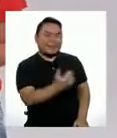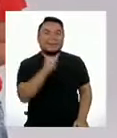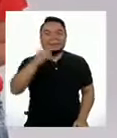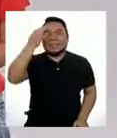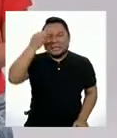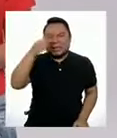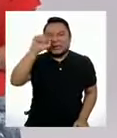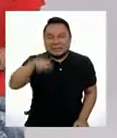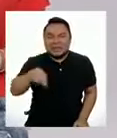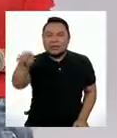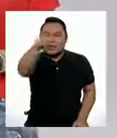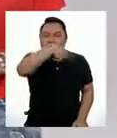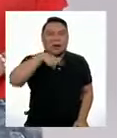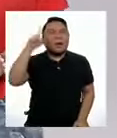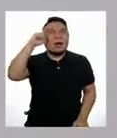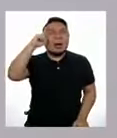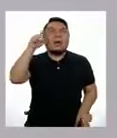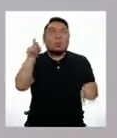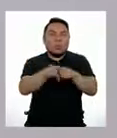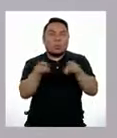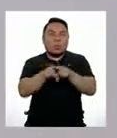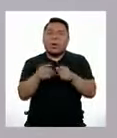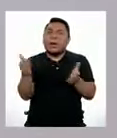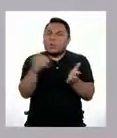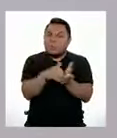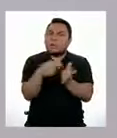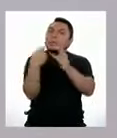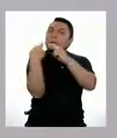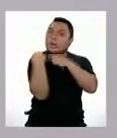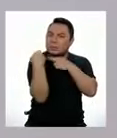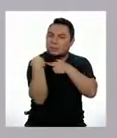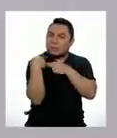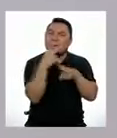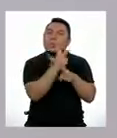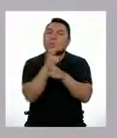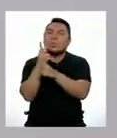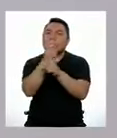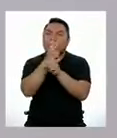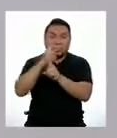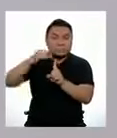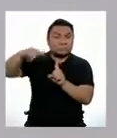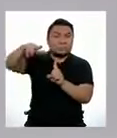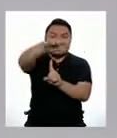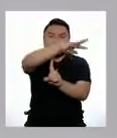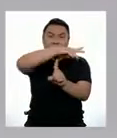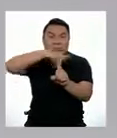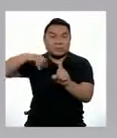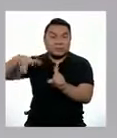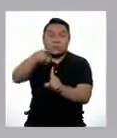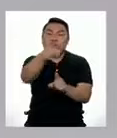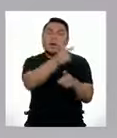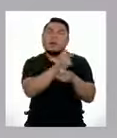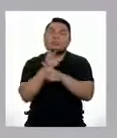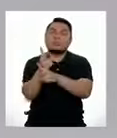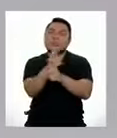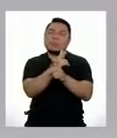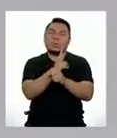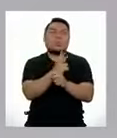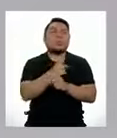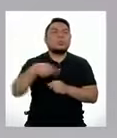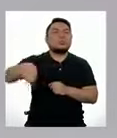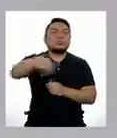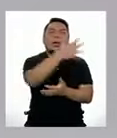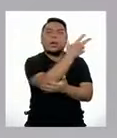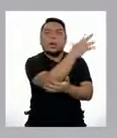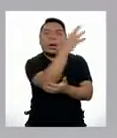sí. Todos han coincidido que debemos ser más responsables y cuidadosos con la naturaleza. Debemos proteger los bosques y todas